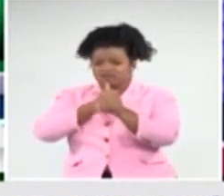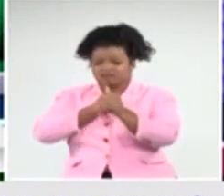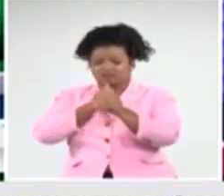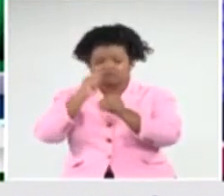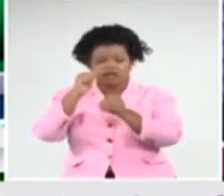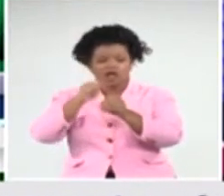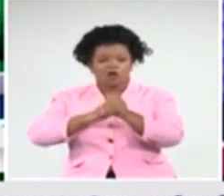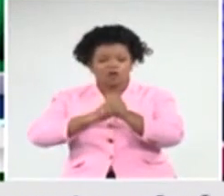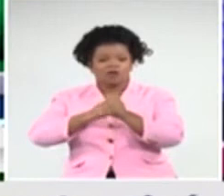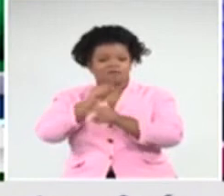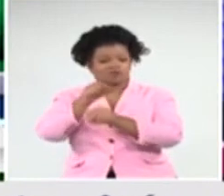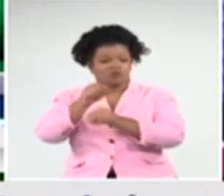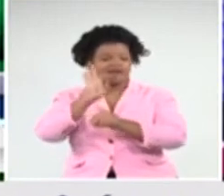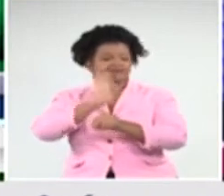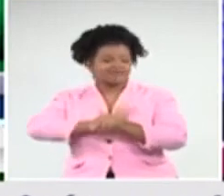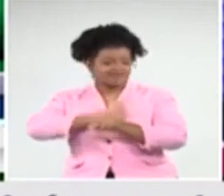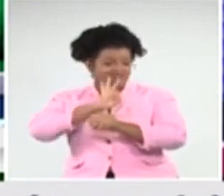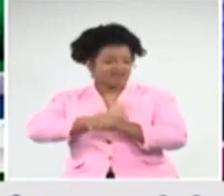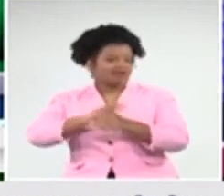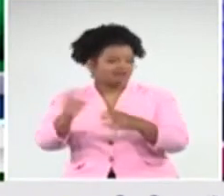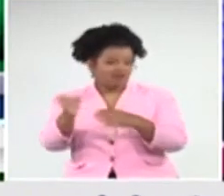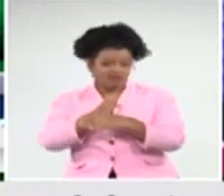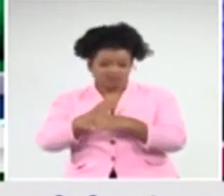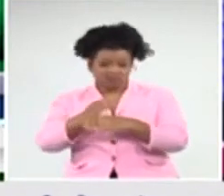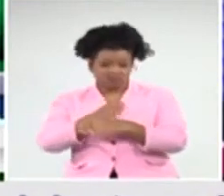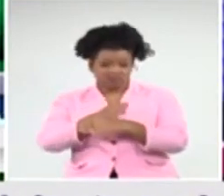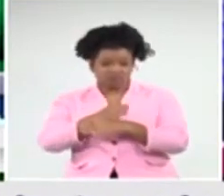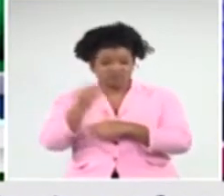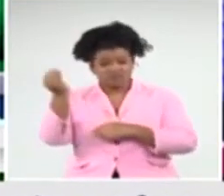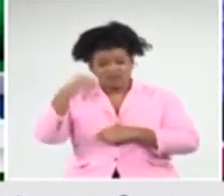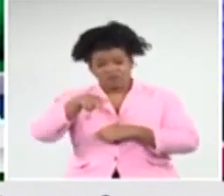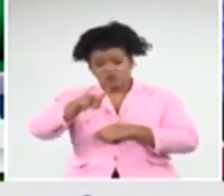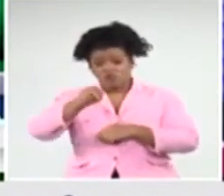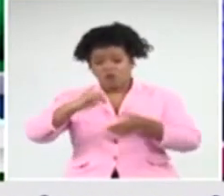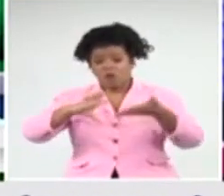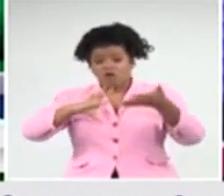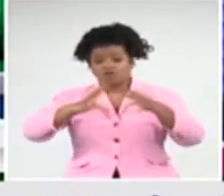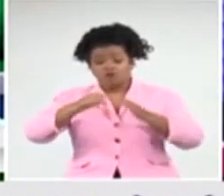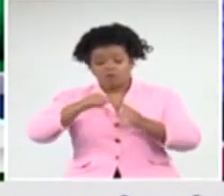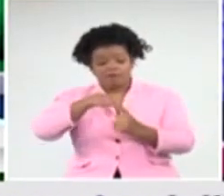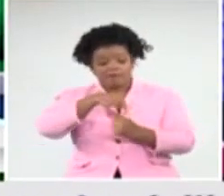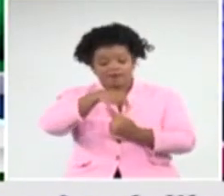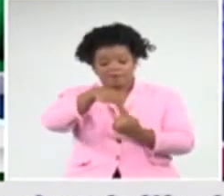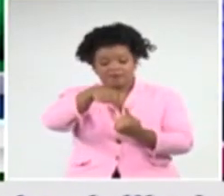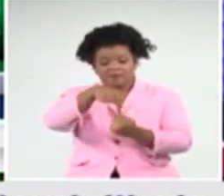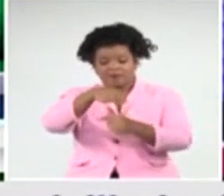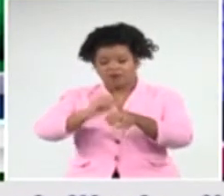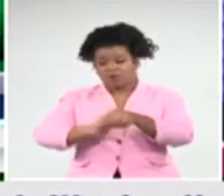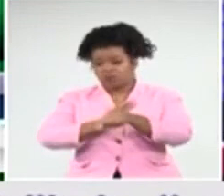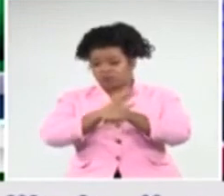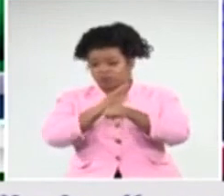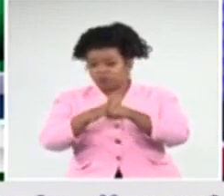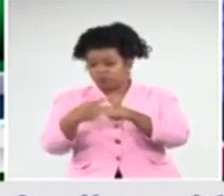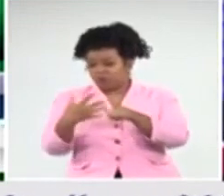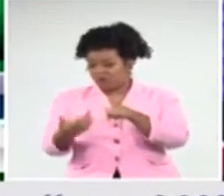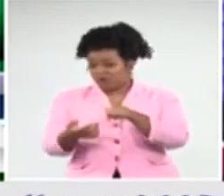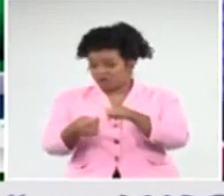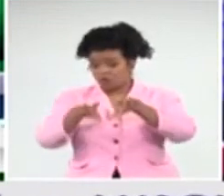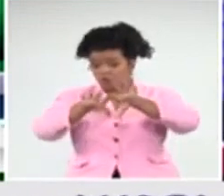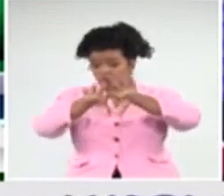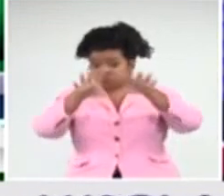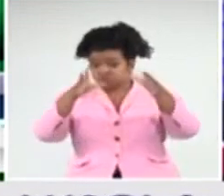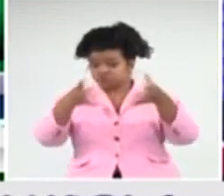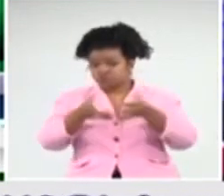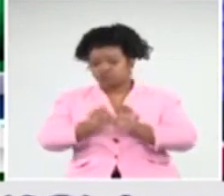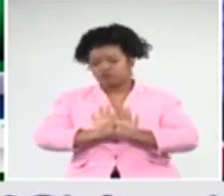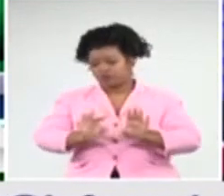este virus, de estas nuevas cepas, de estas nuevas variantes, que además en el mundo está descrito